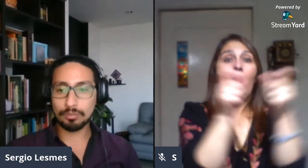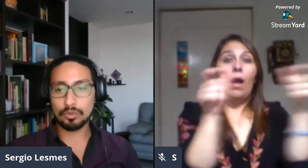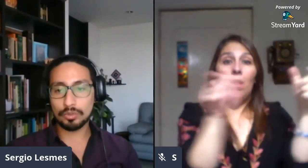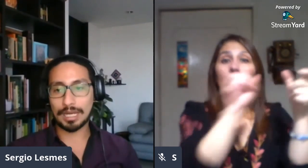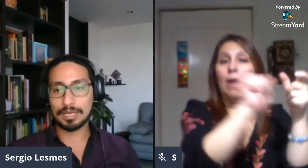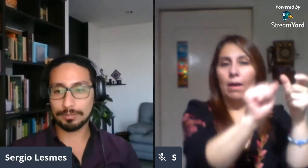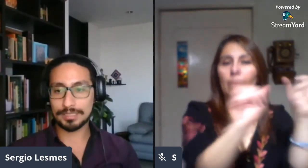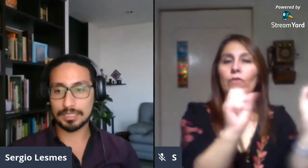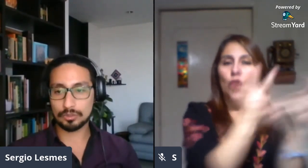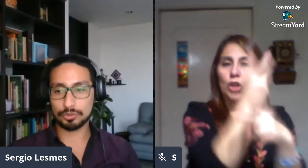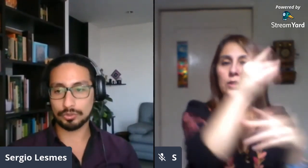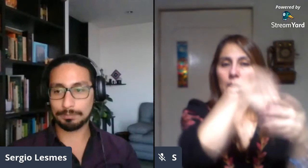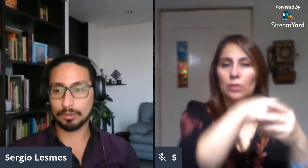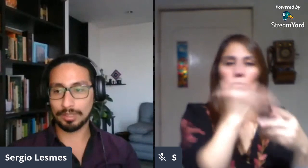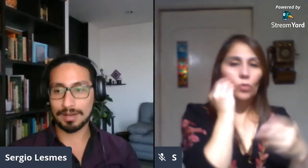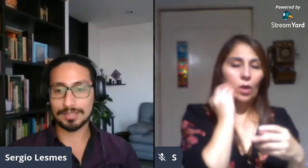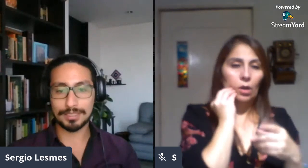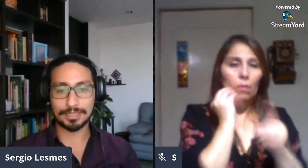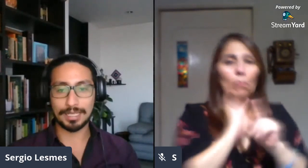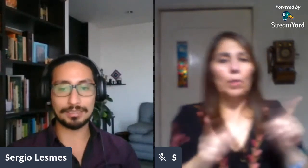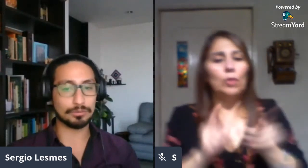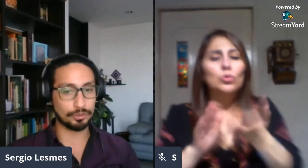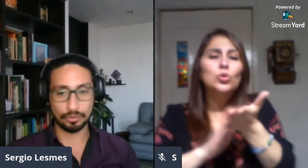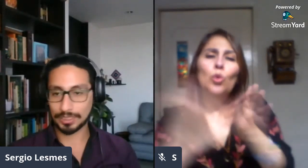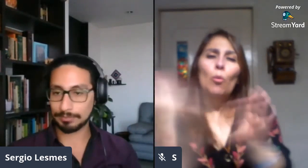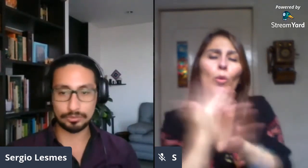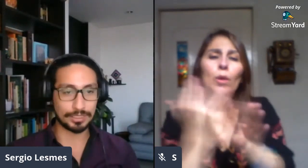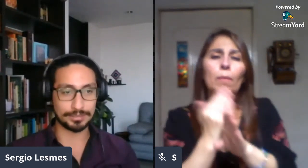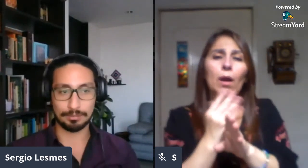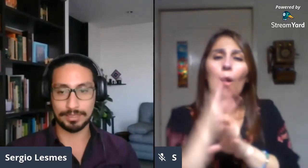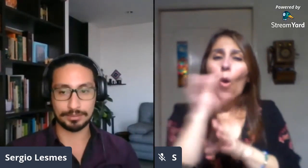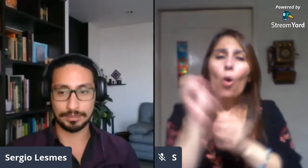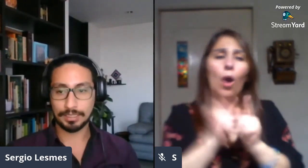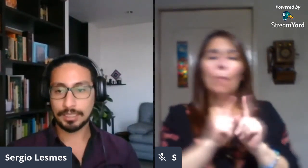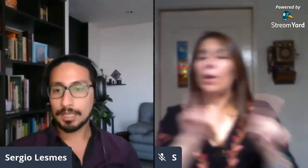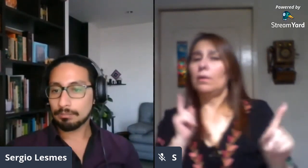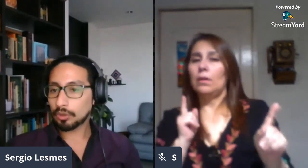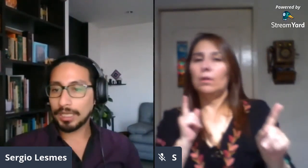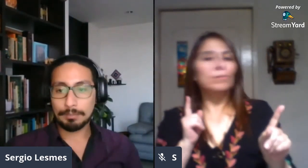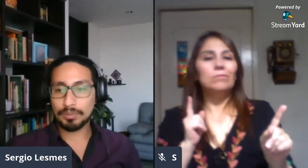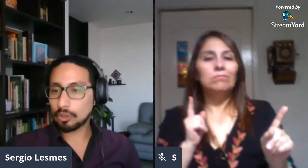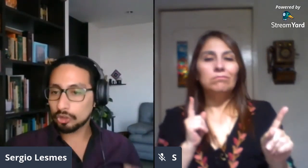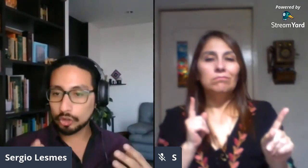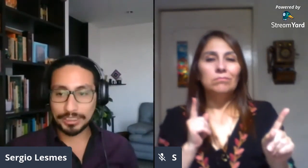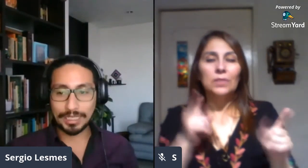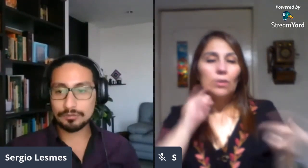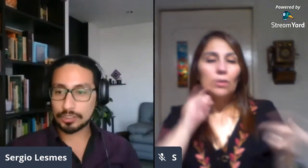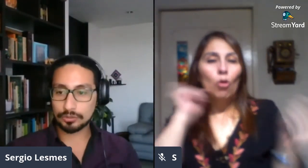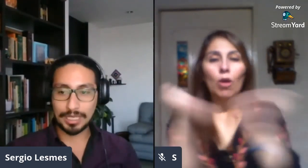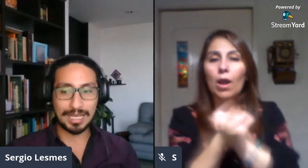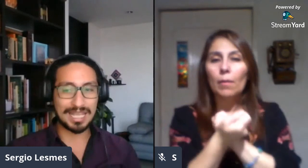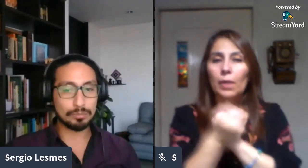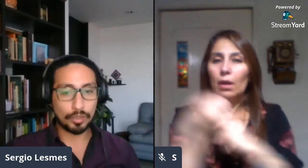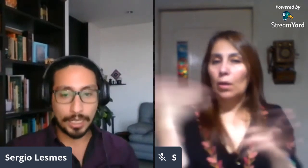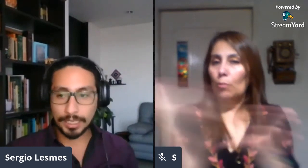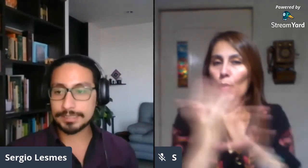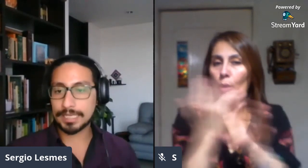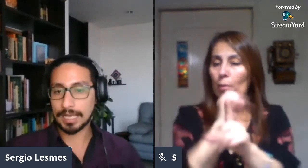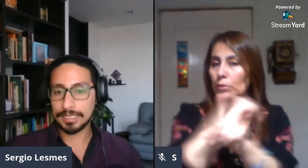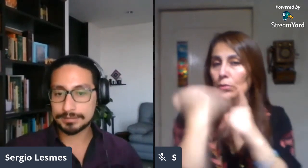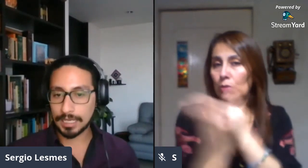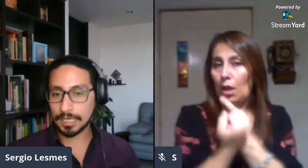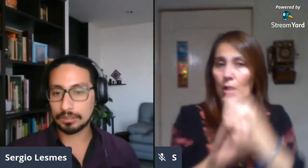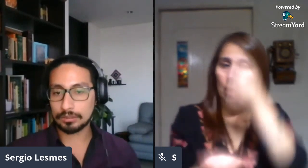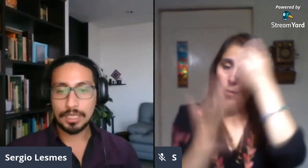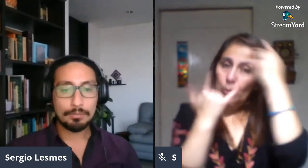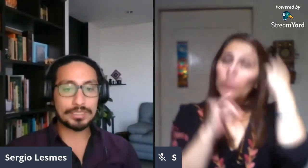de no involucrar a los hombres en la solución del problema va a hacer que la situación no cambie sustancialmente, porque pues con todo y que el esfuerzo que hagan las mujeres, que